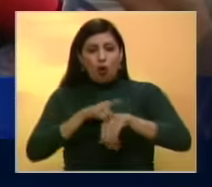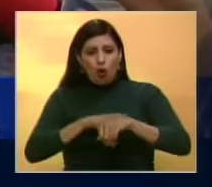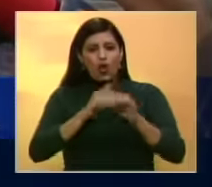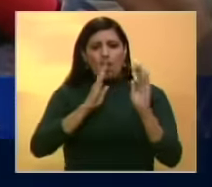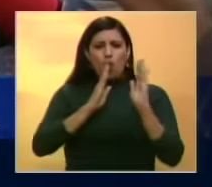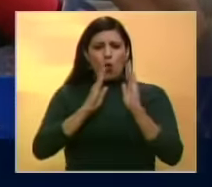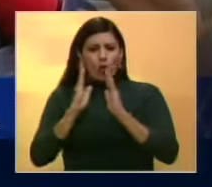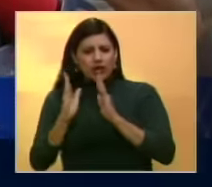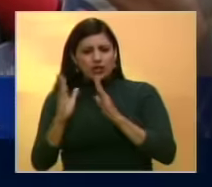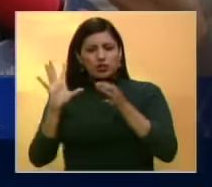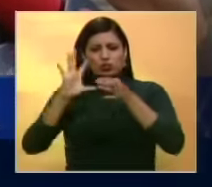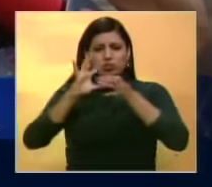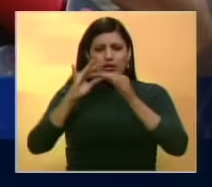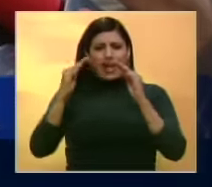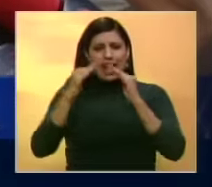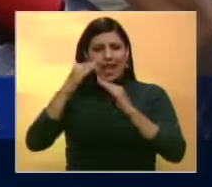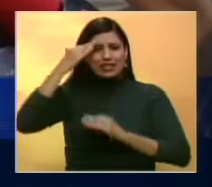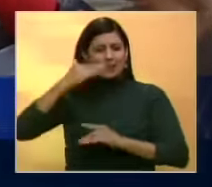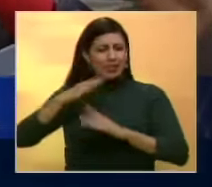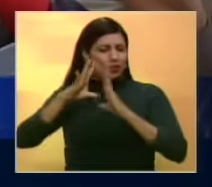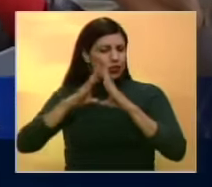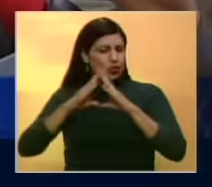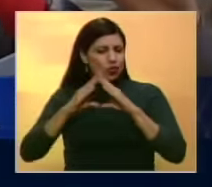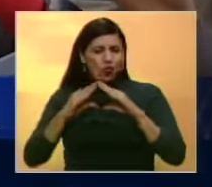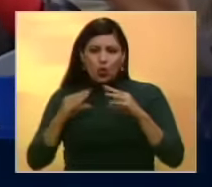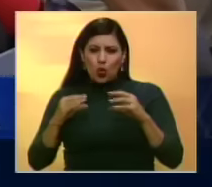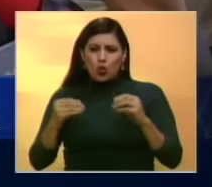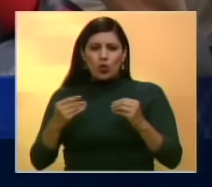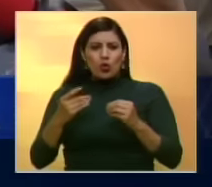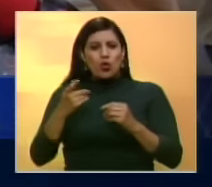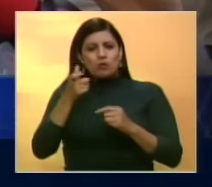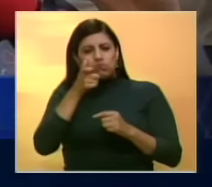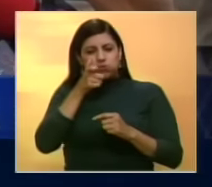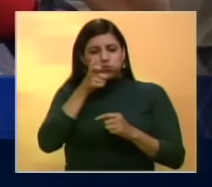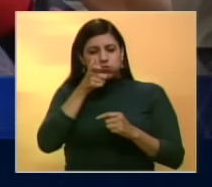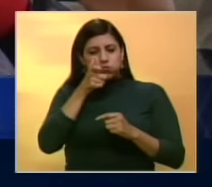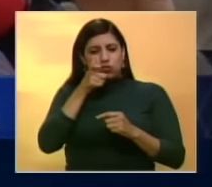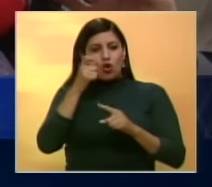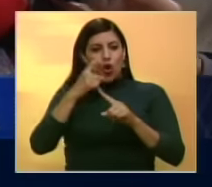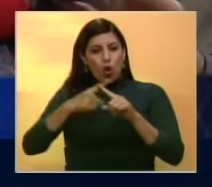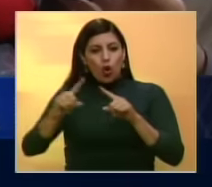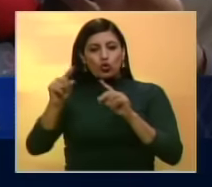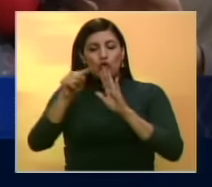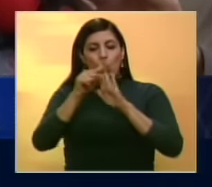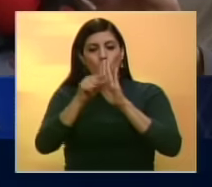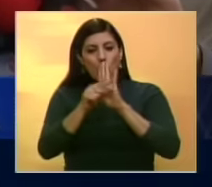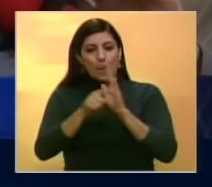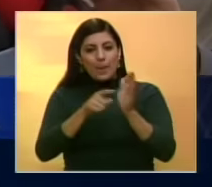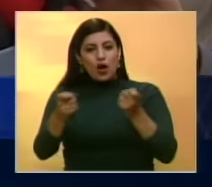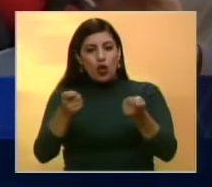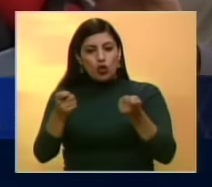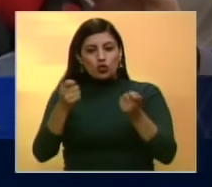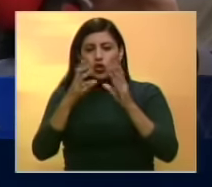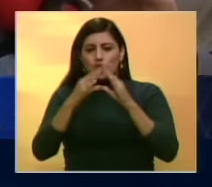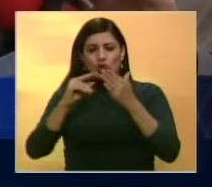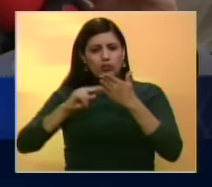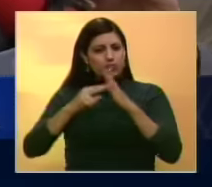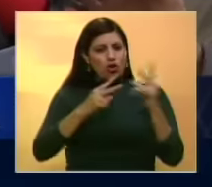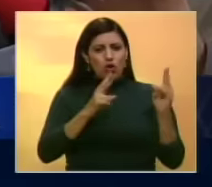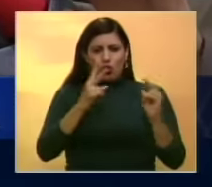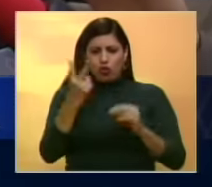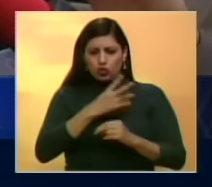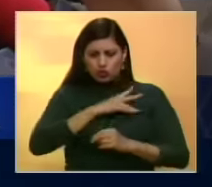organización enlaces con casa militar etcétera observaciones sobre normas de protocolo todo ha sido convenido entre ambas